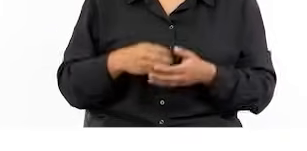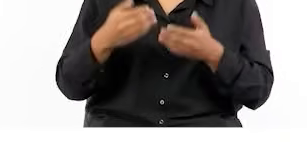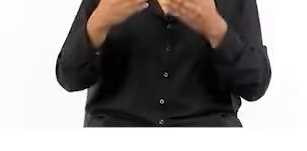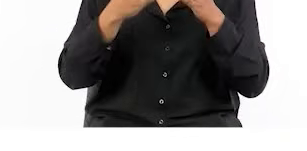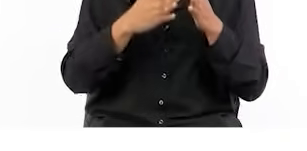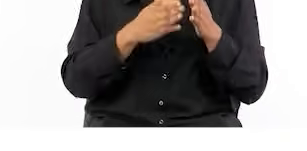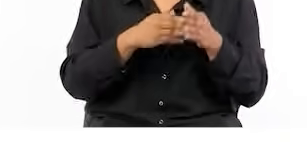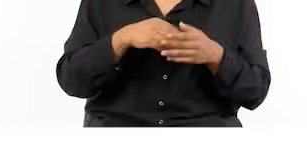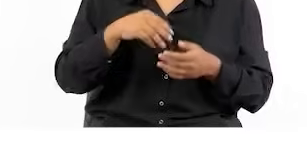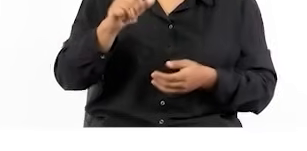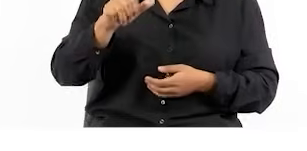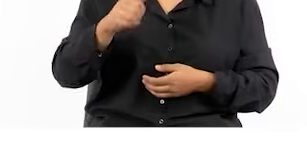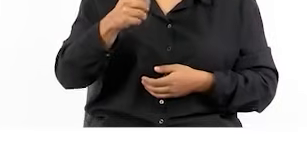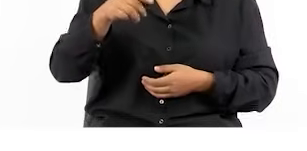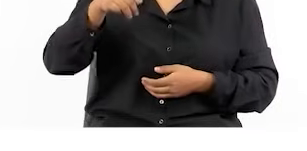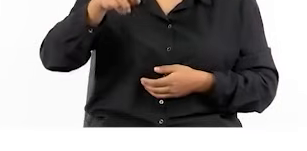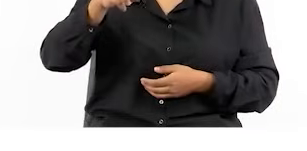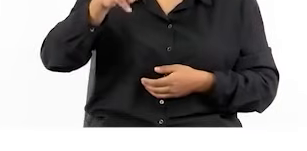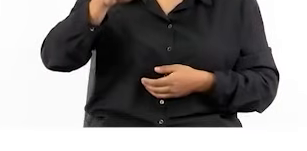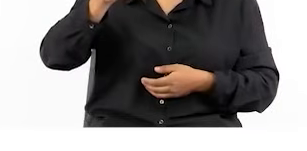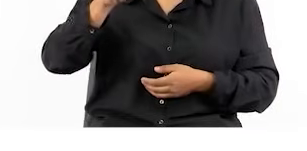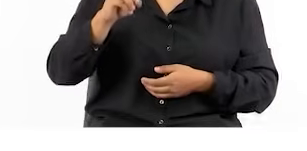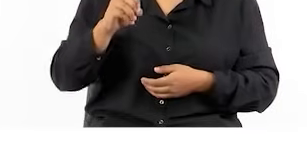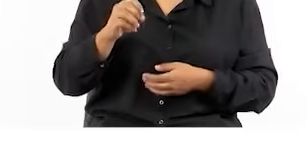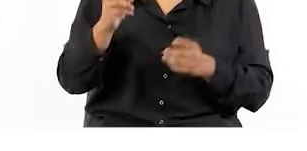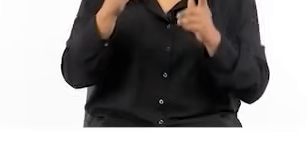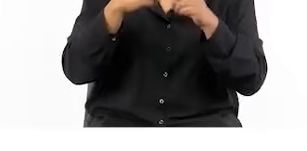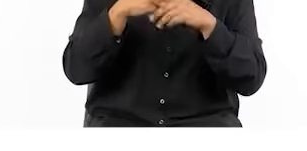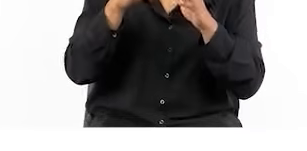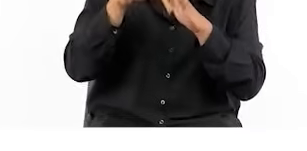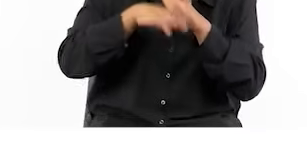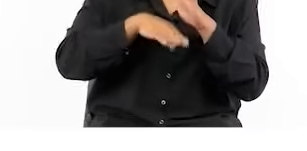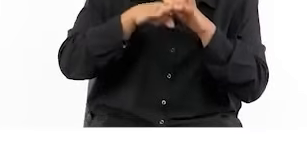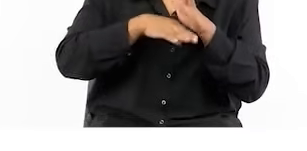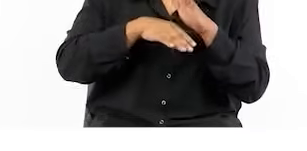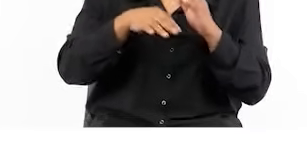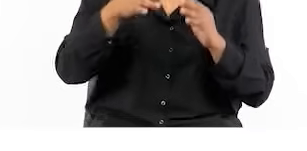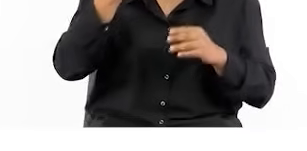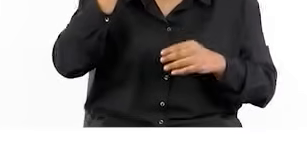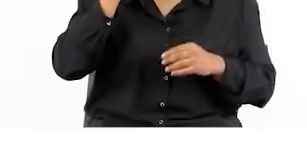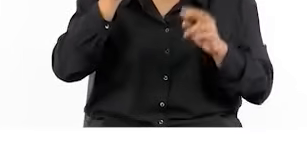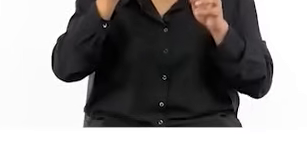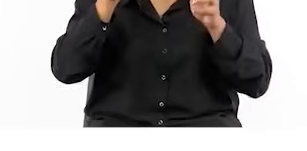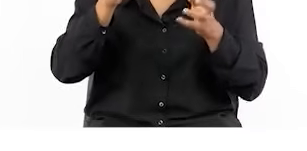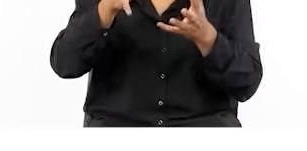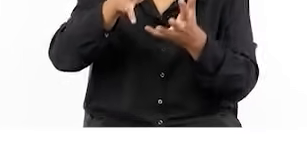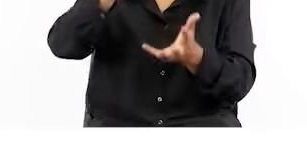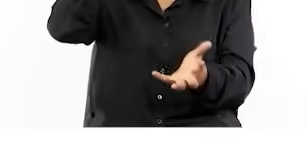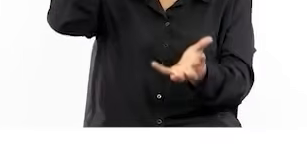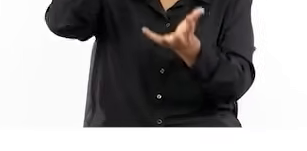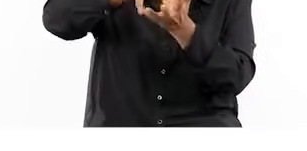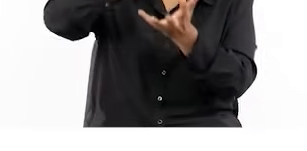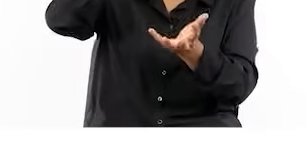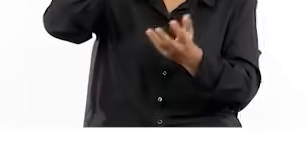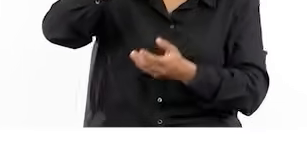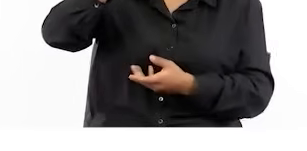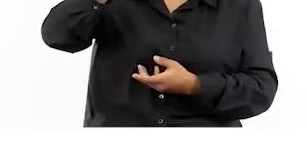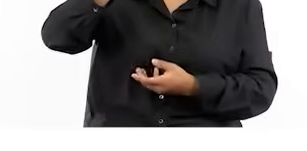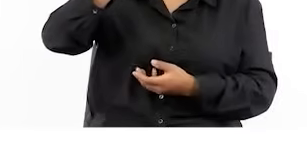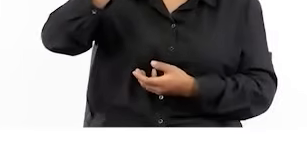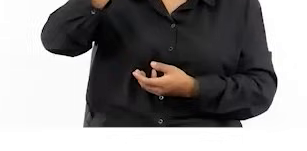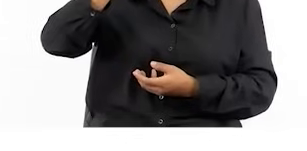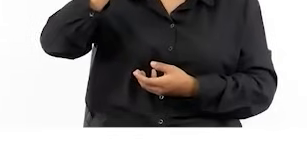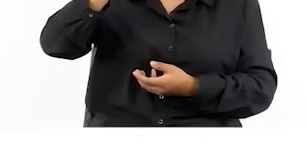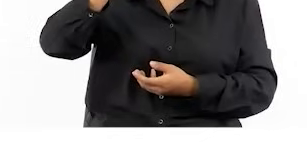último están los períodos, que son las unidades con cambios menos significativos. Por ejemplo, si quisiéramos hablar de los